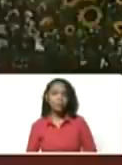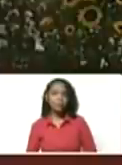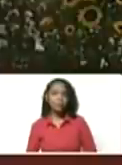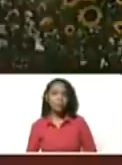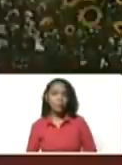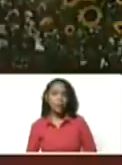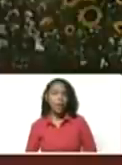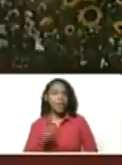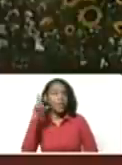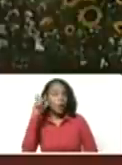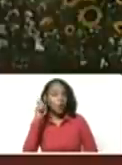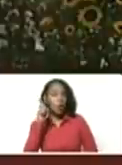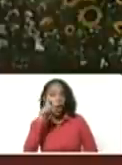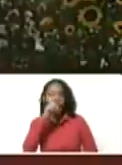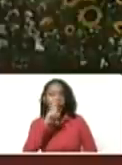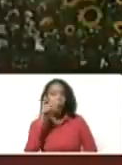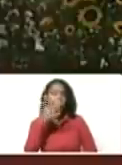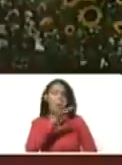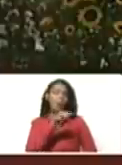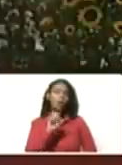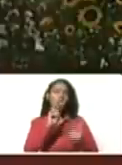sonó desde los años 70.